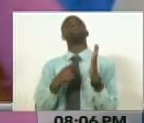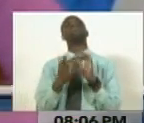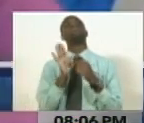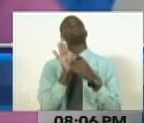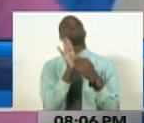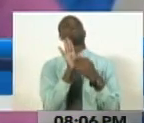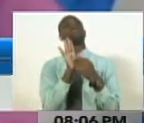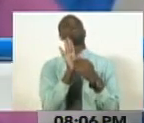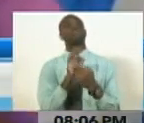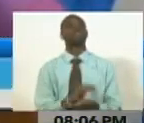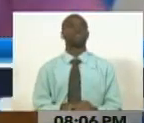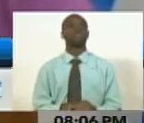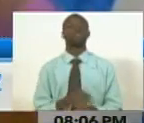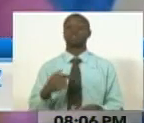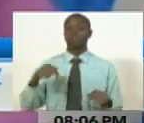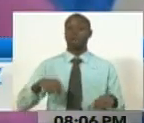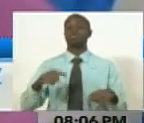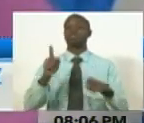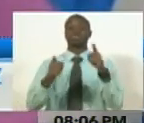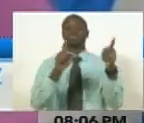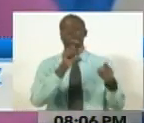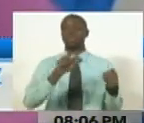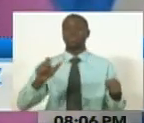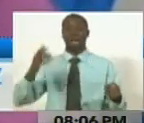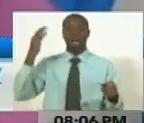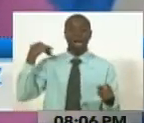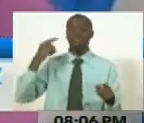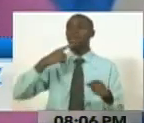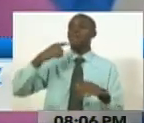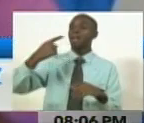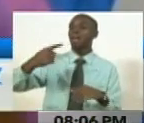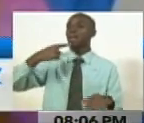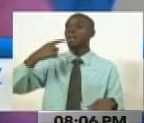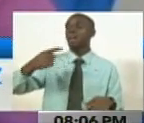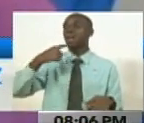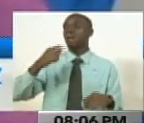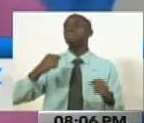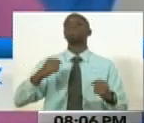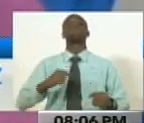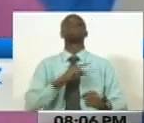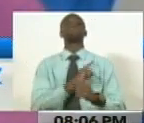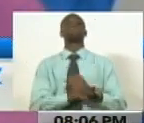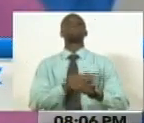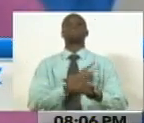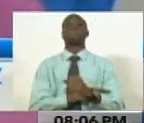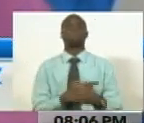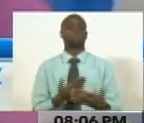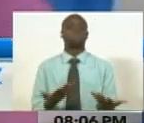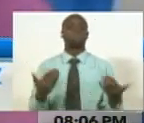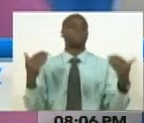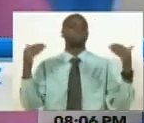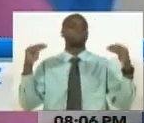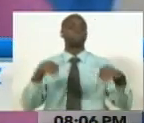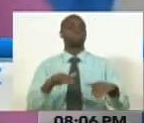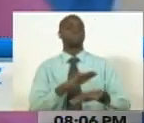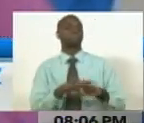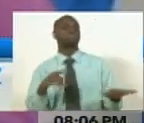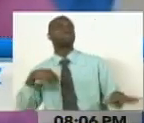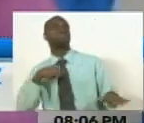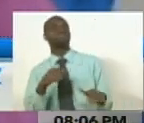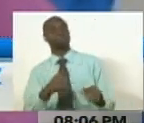consejo, muchas voces de dignidad, de valentía, hacia las personas.